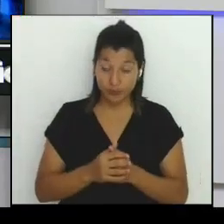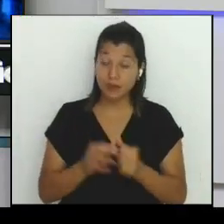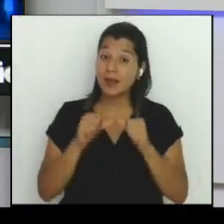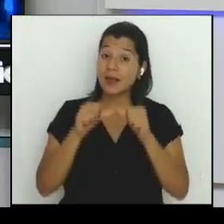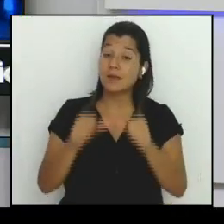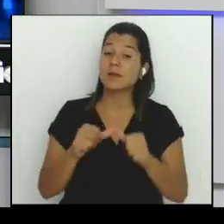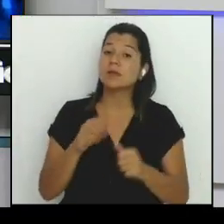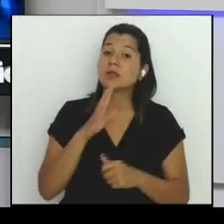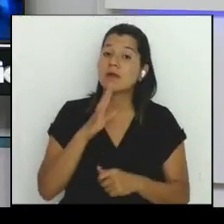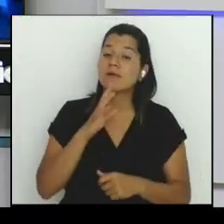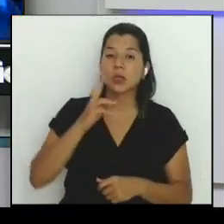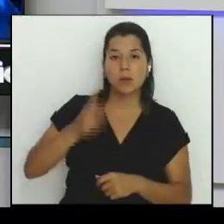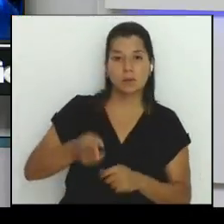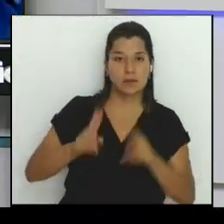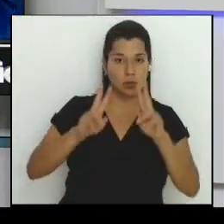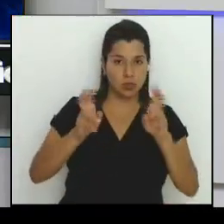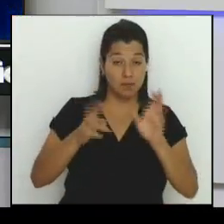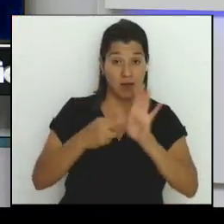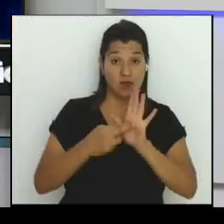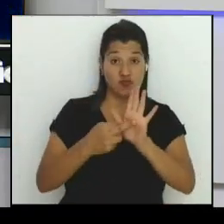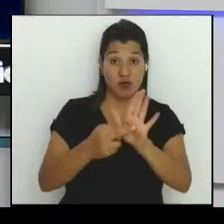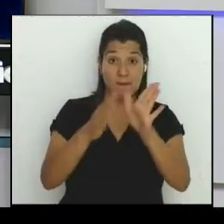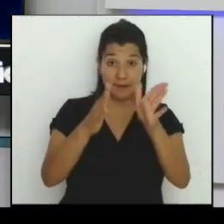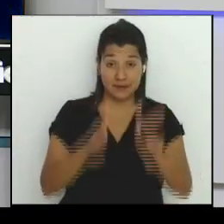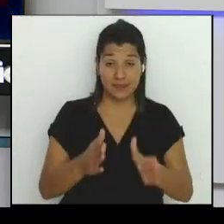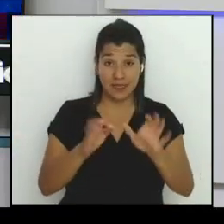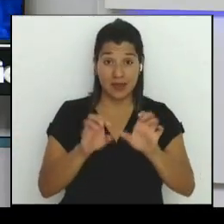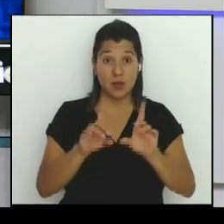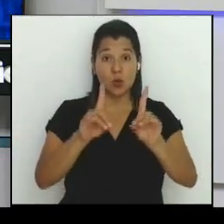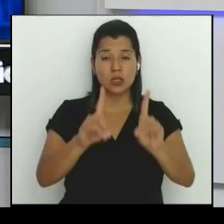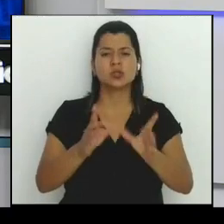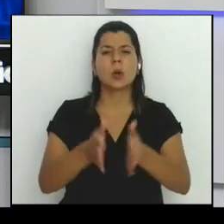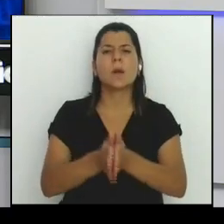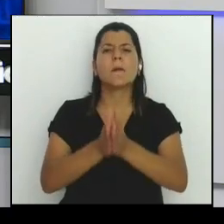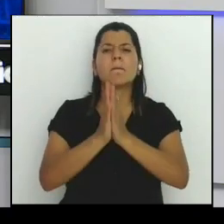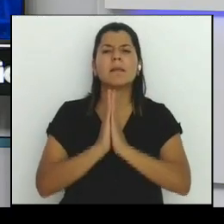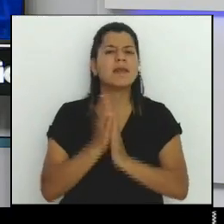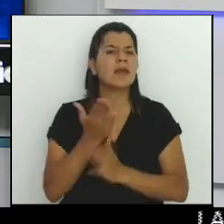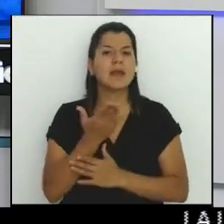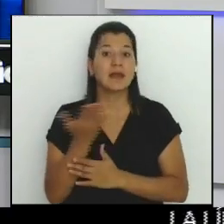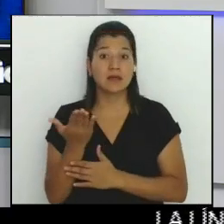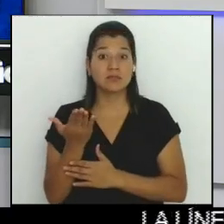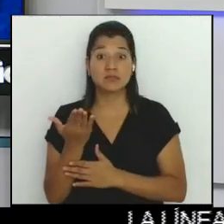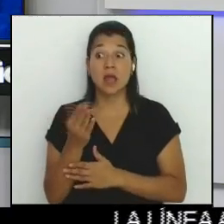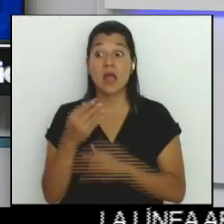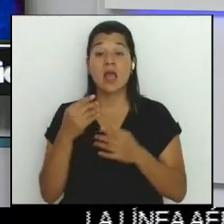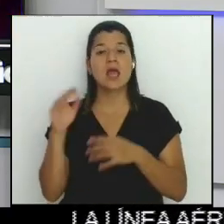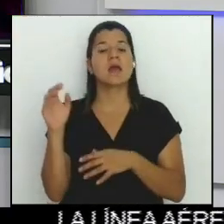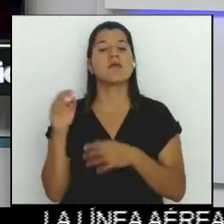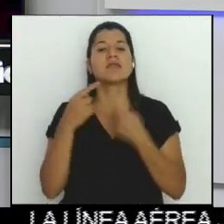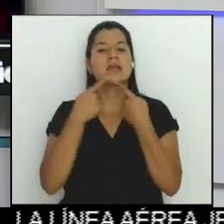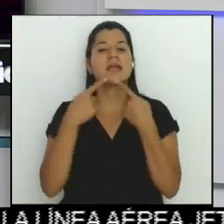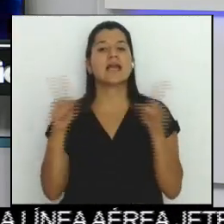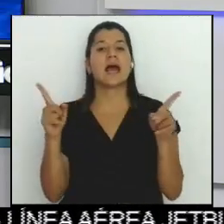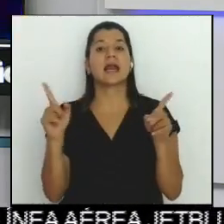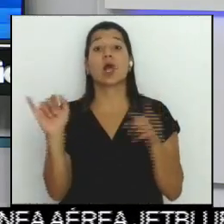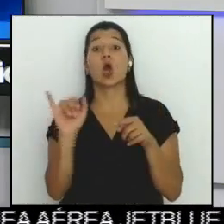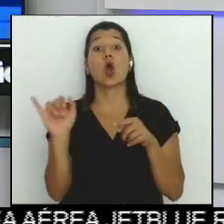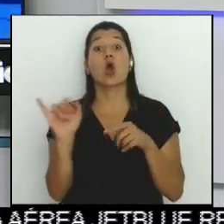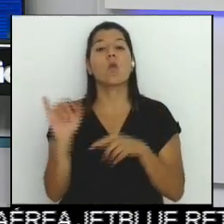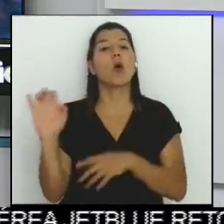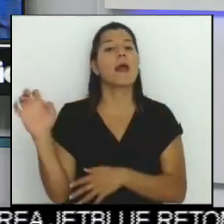Representantes del sector educativo piden declarar a la educación en estado de emergencia. Por otro lado, en el PLN advierten que no votarán